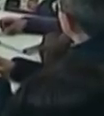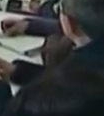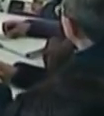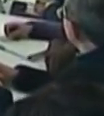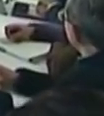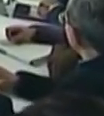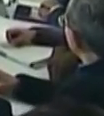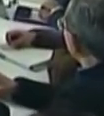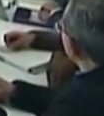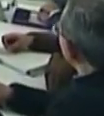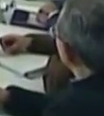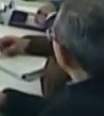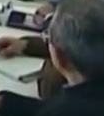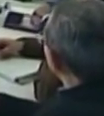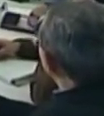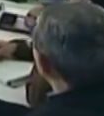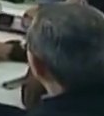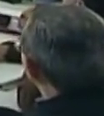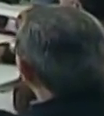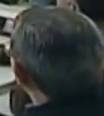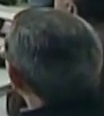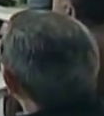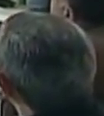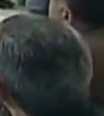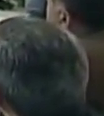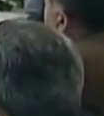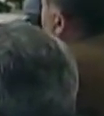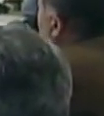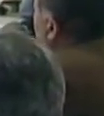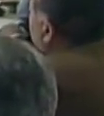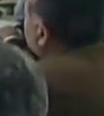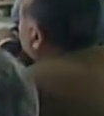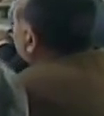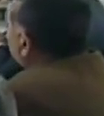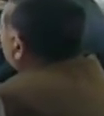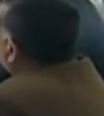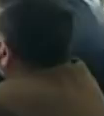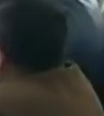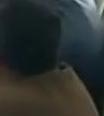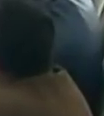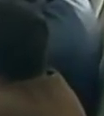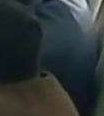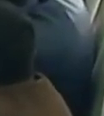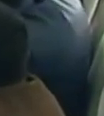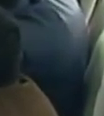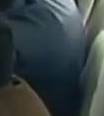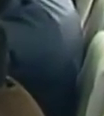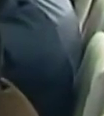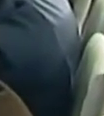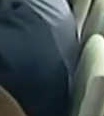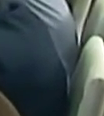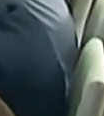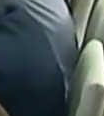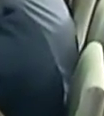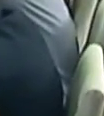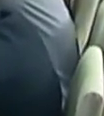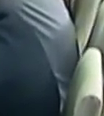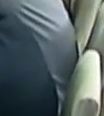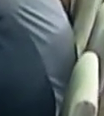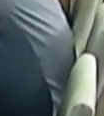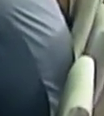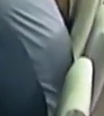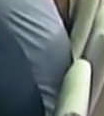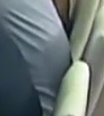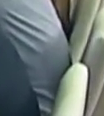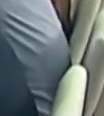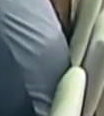ley de espacio que lo que pasa en caracas se fue juntando petare con baruta se fue juntando baruta